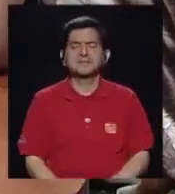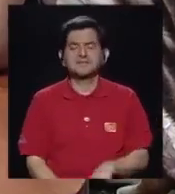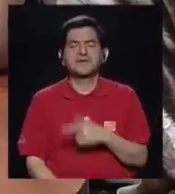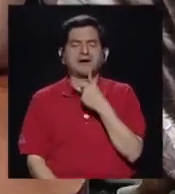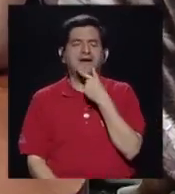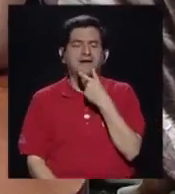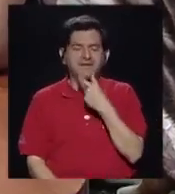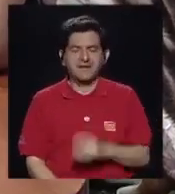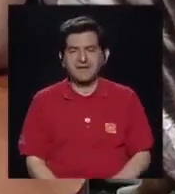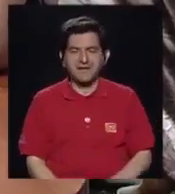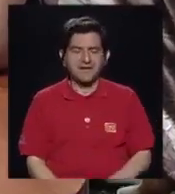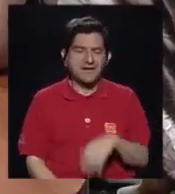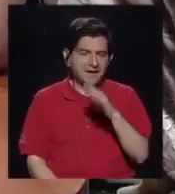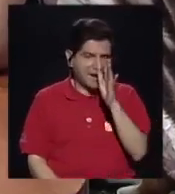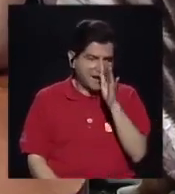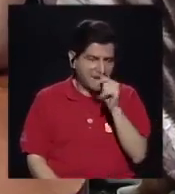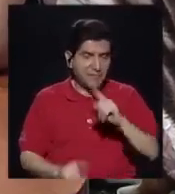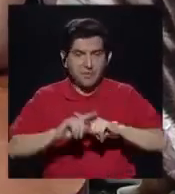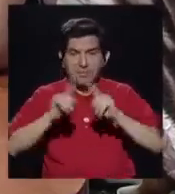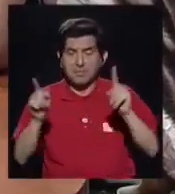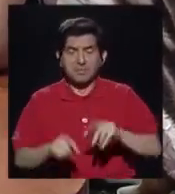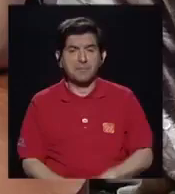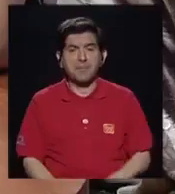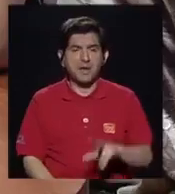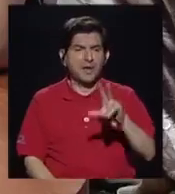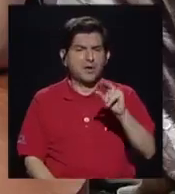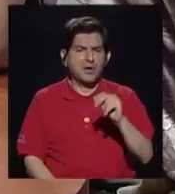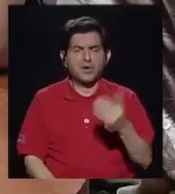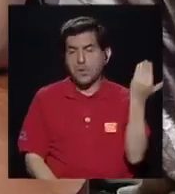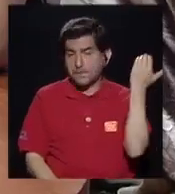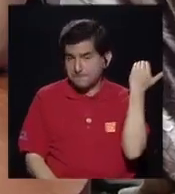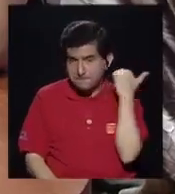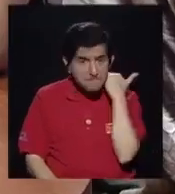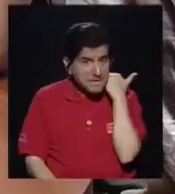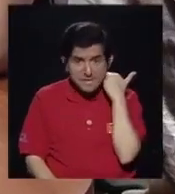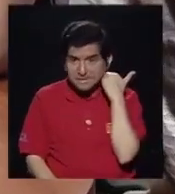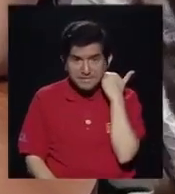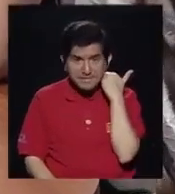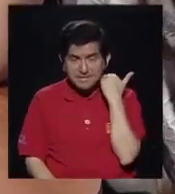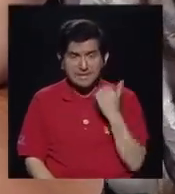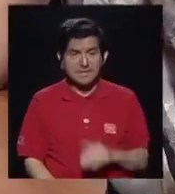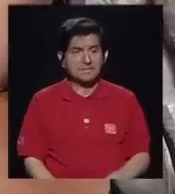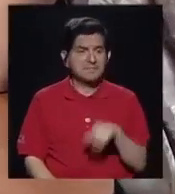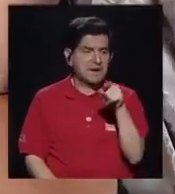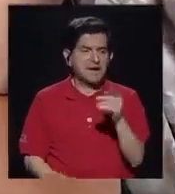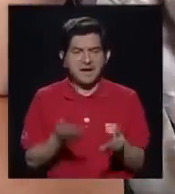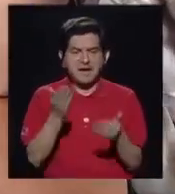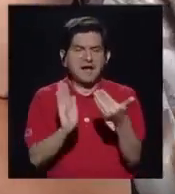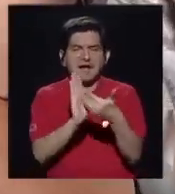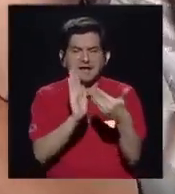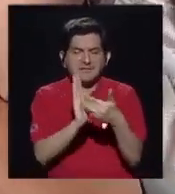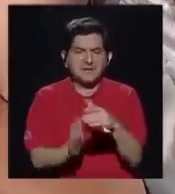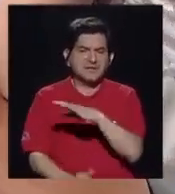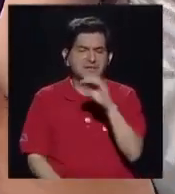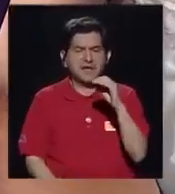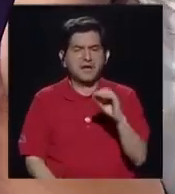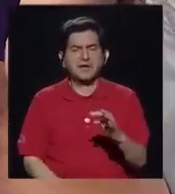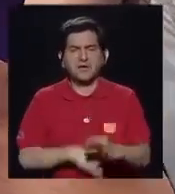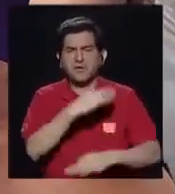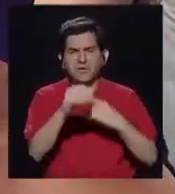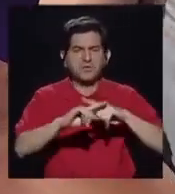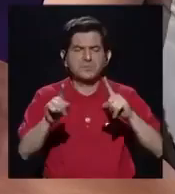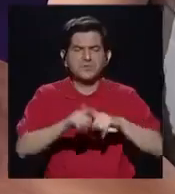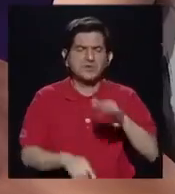a la broma pero la broma no con una víctima expiatoria no como la hay muchos tipos de